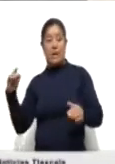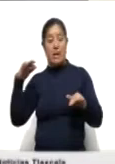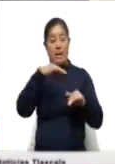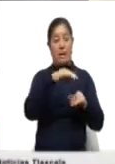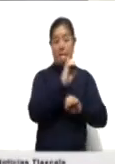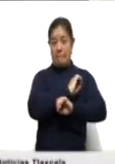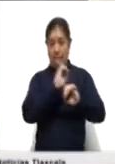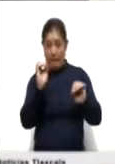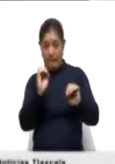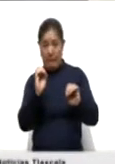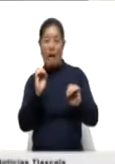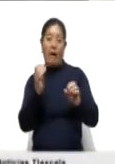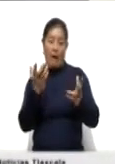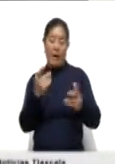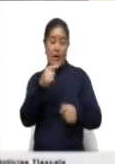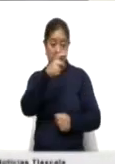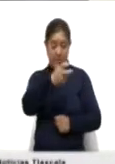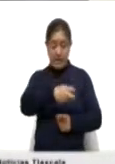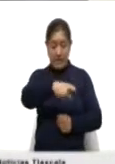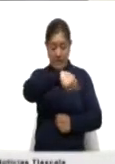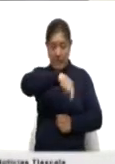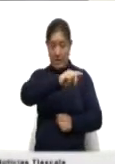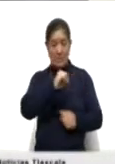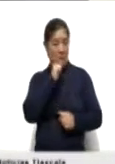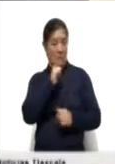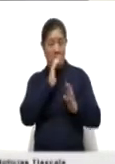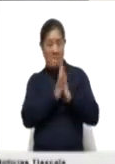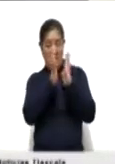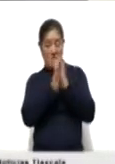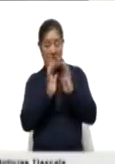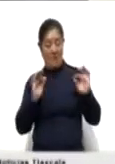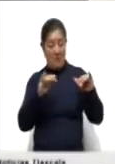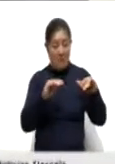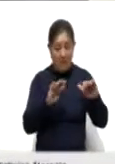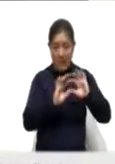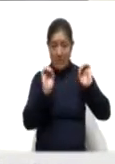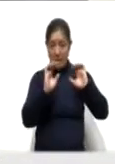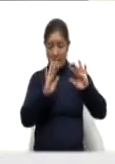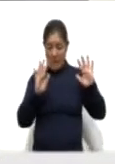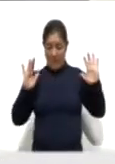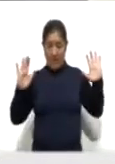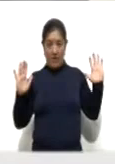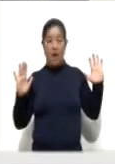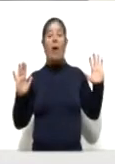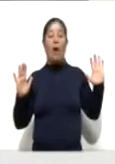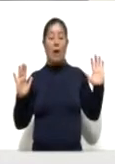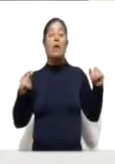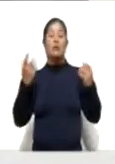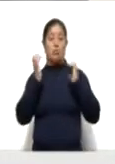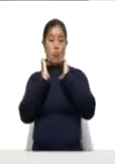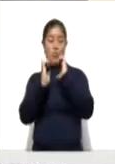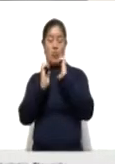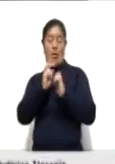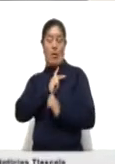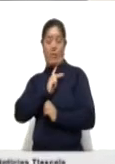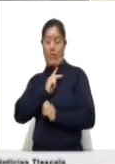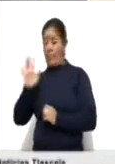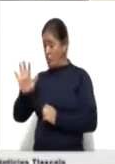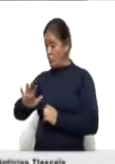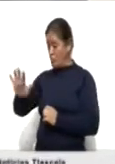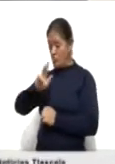labor social, porque es una labor social, no solo es el autocuidado, sino es el cuidado hacia nuestra familia,